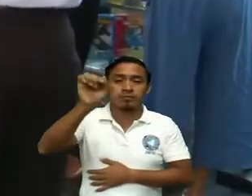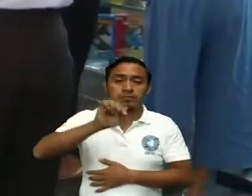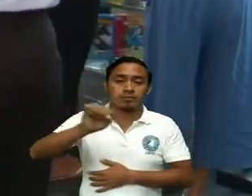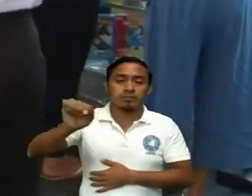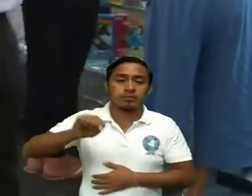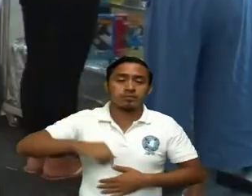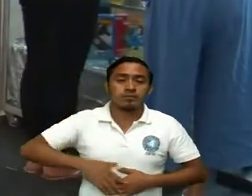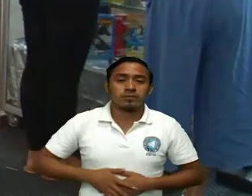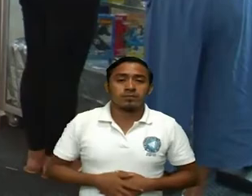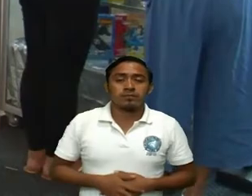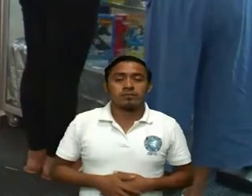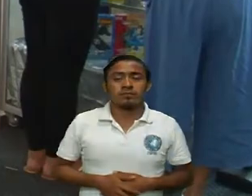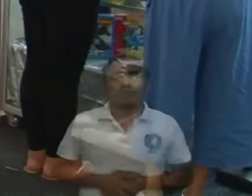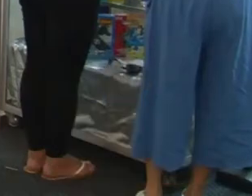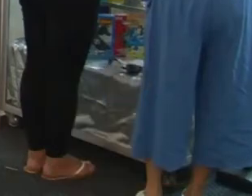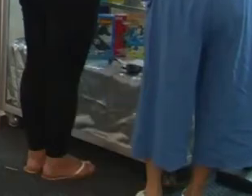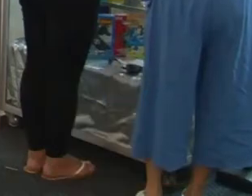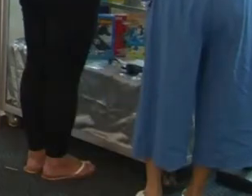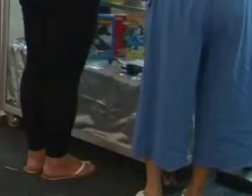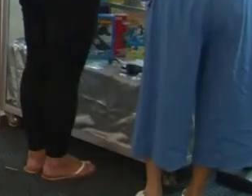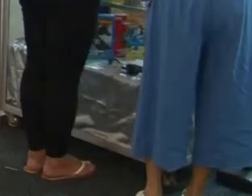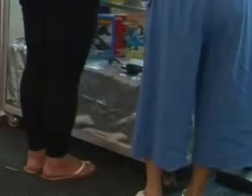parlamentario, informó Liz Escoto.